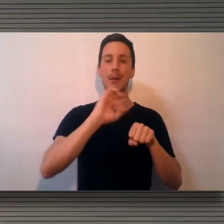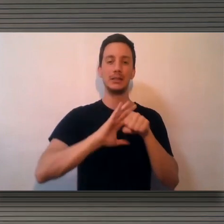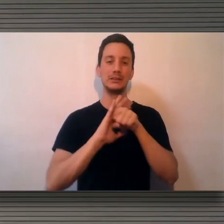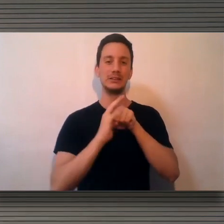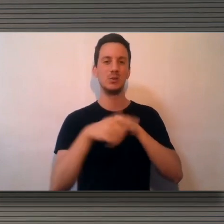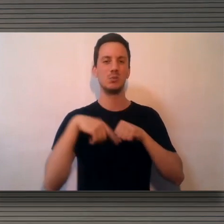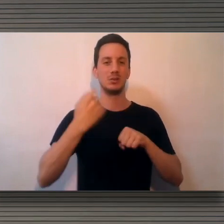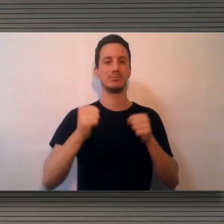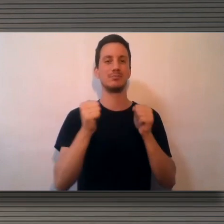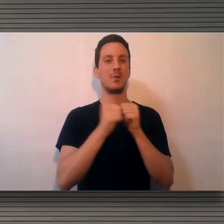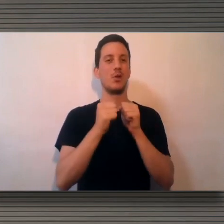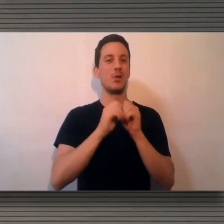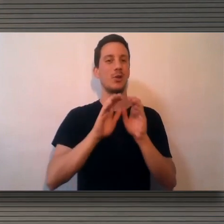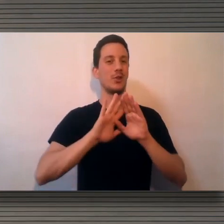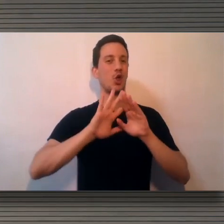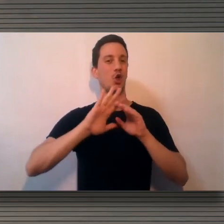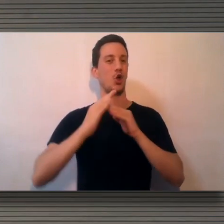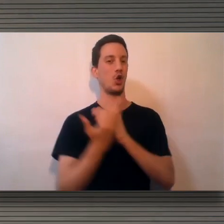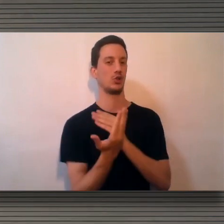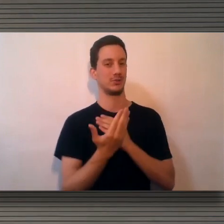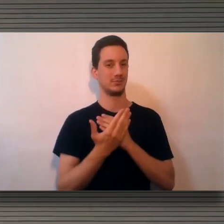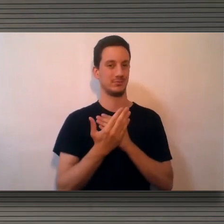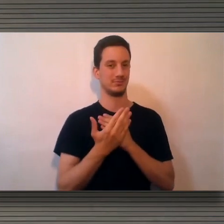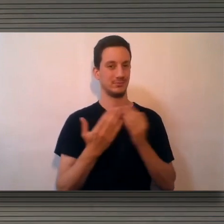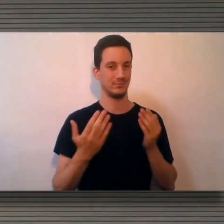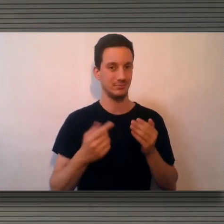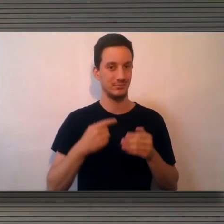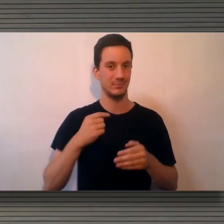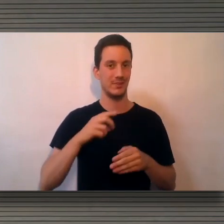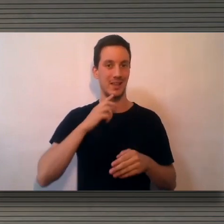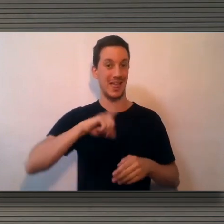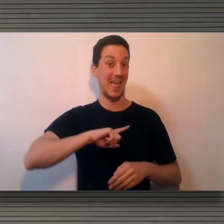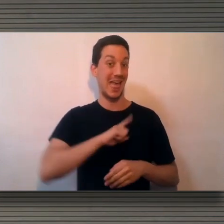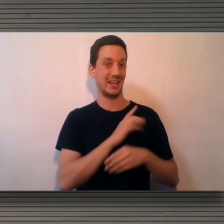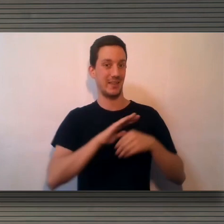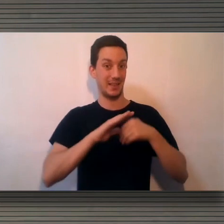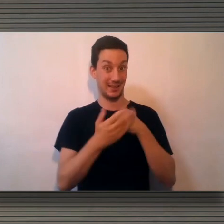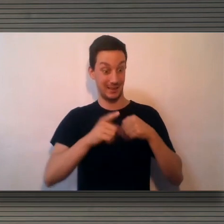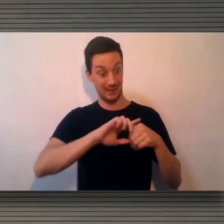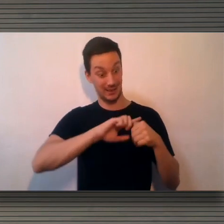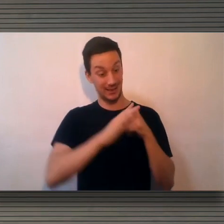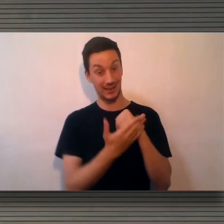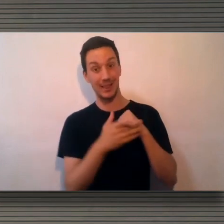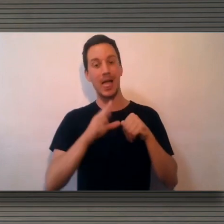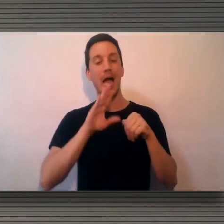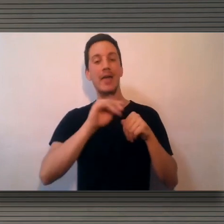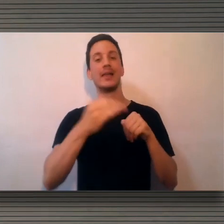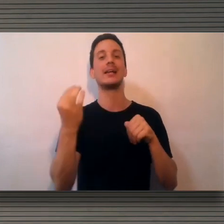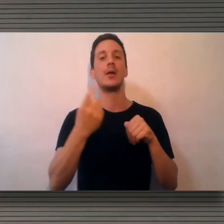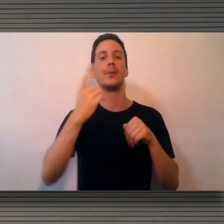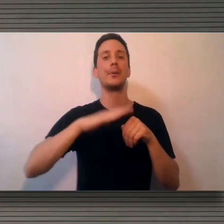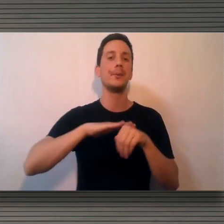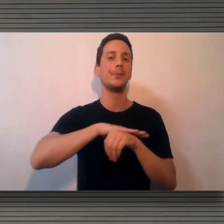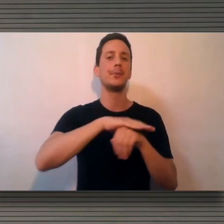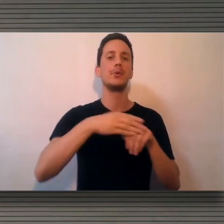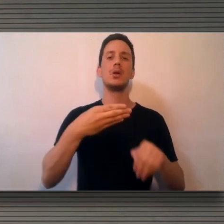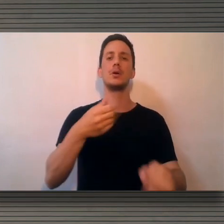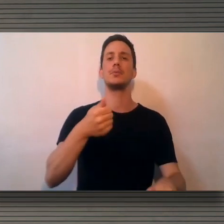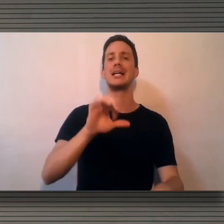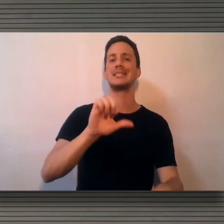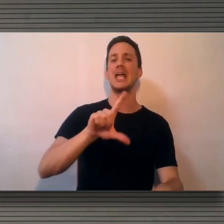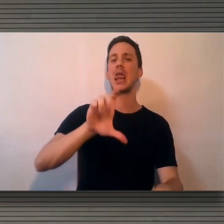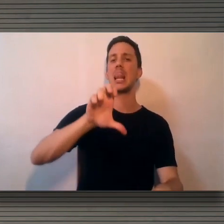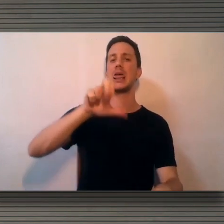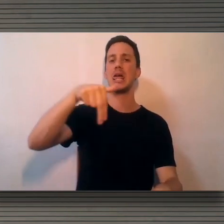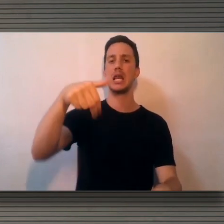esa costra que cuando llegas a esa fase entonces has de hacer todo lo contrario, ¿no? Poner una vaselina o poner algo